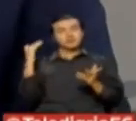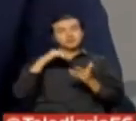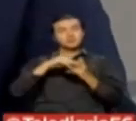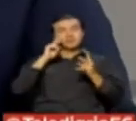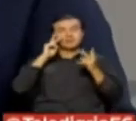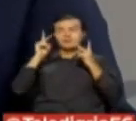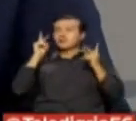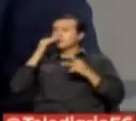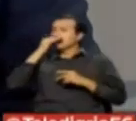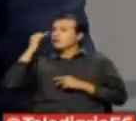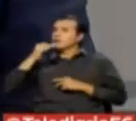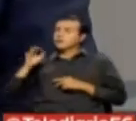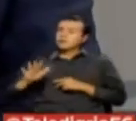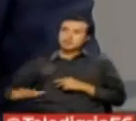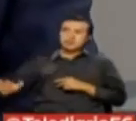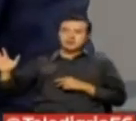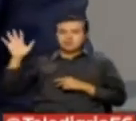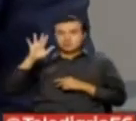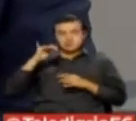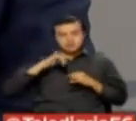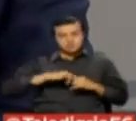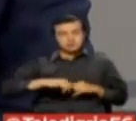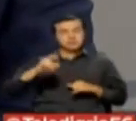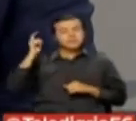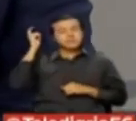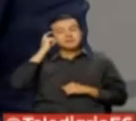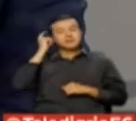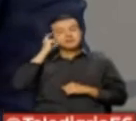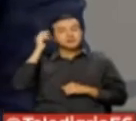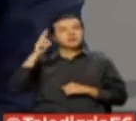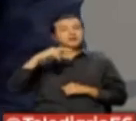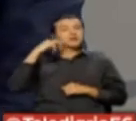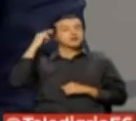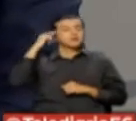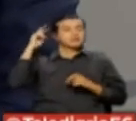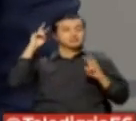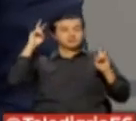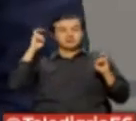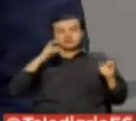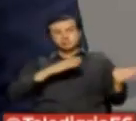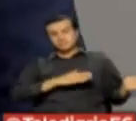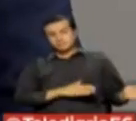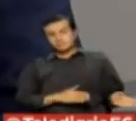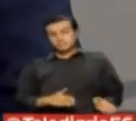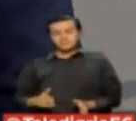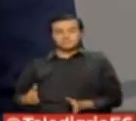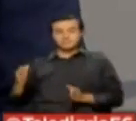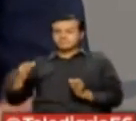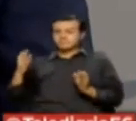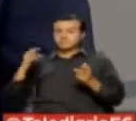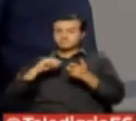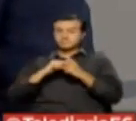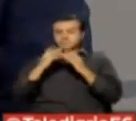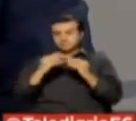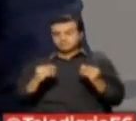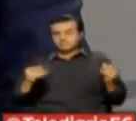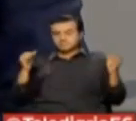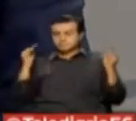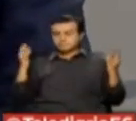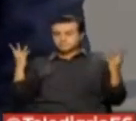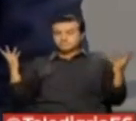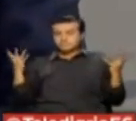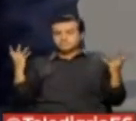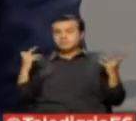a mirar la realidad y que seguimos pensando y reflexionando respecto de qué hacer y cómo hacerlo para solucionar estos problemas